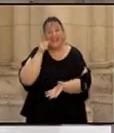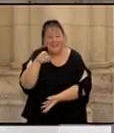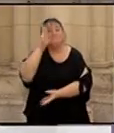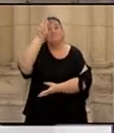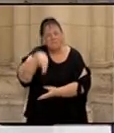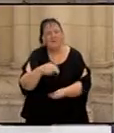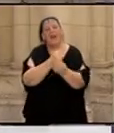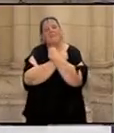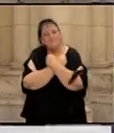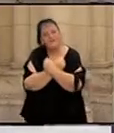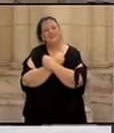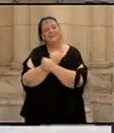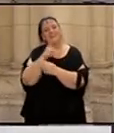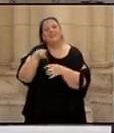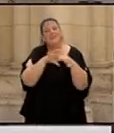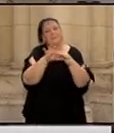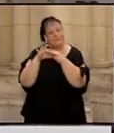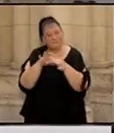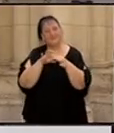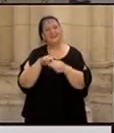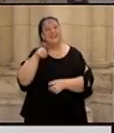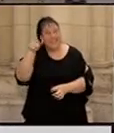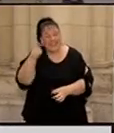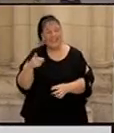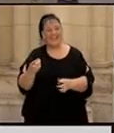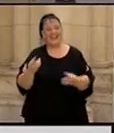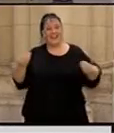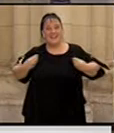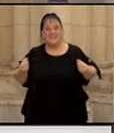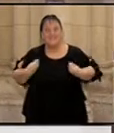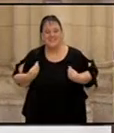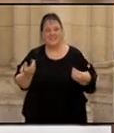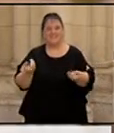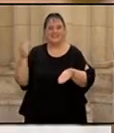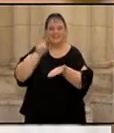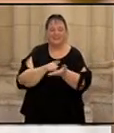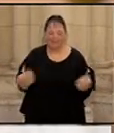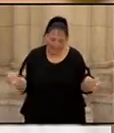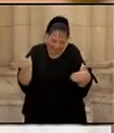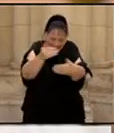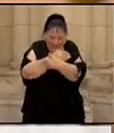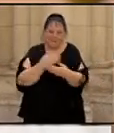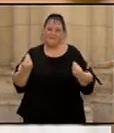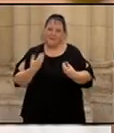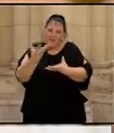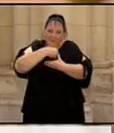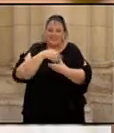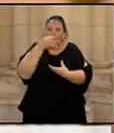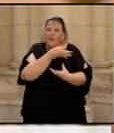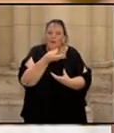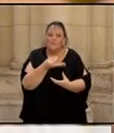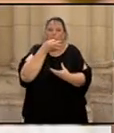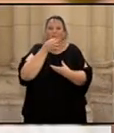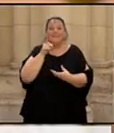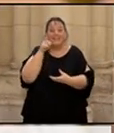es amor y comunión, y que recrea cuando le acogemos en nuestra vida ese amor, esa comunión.